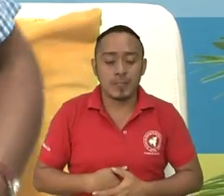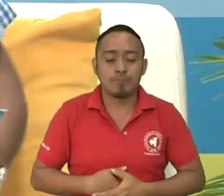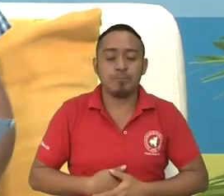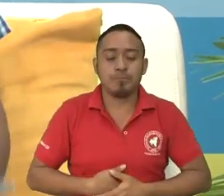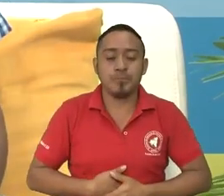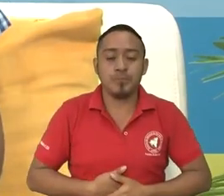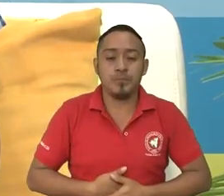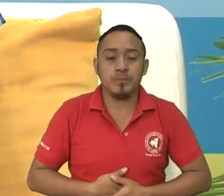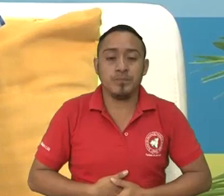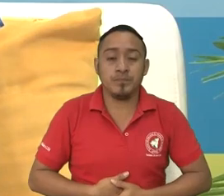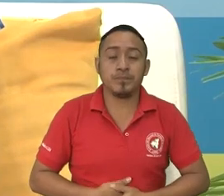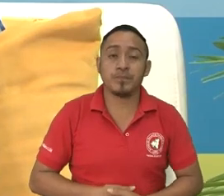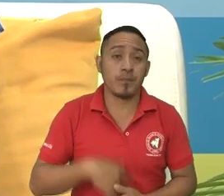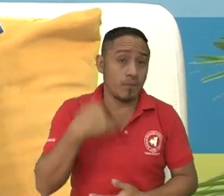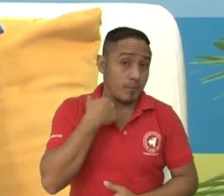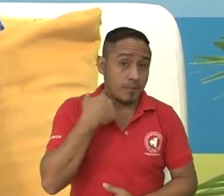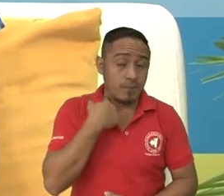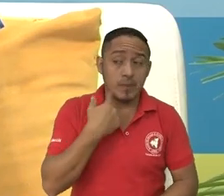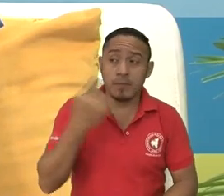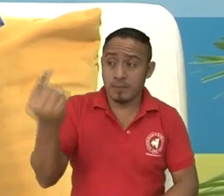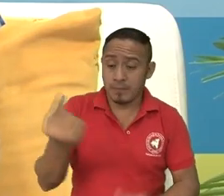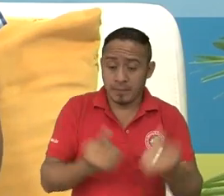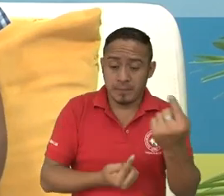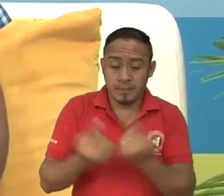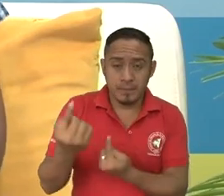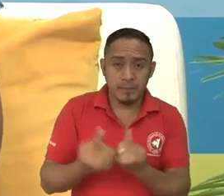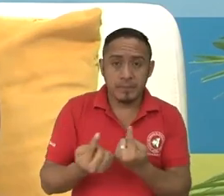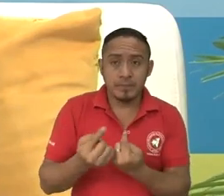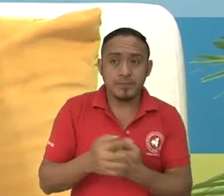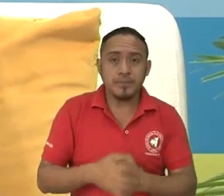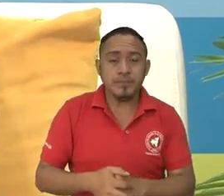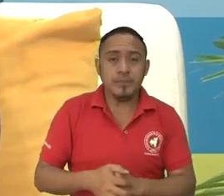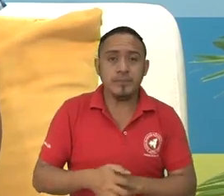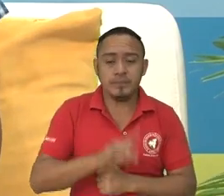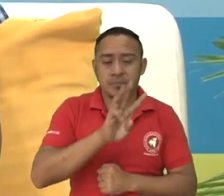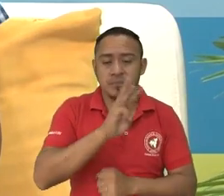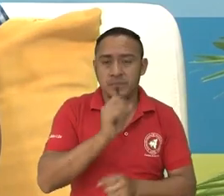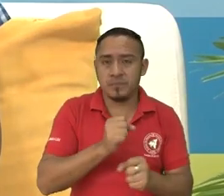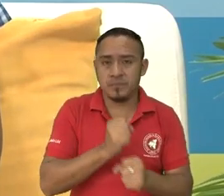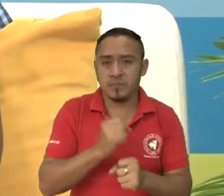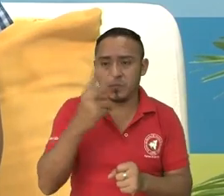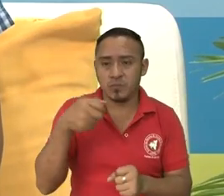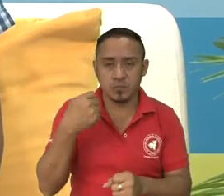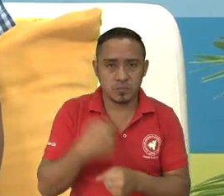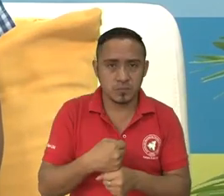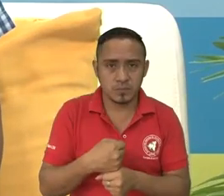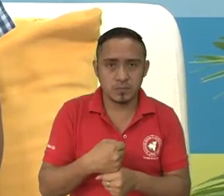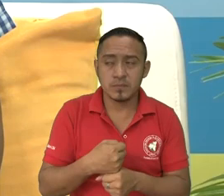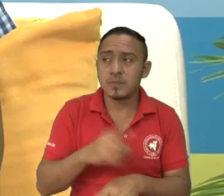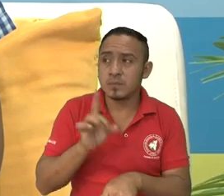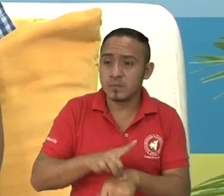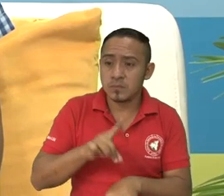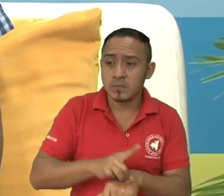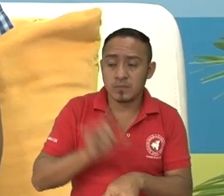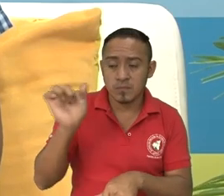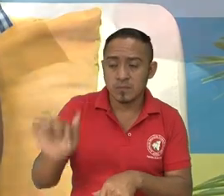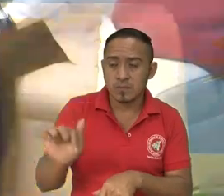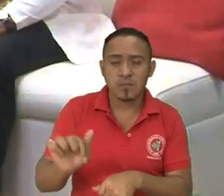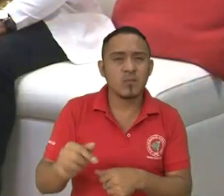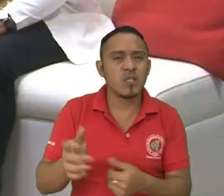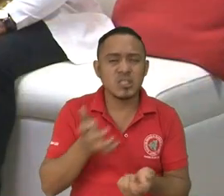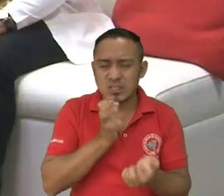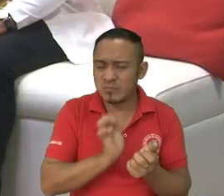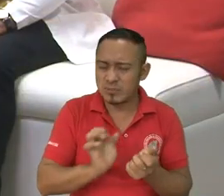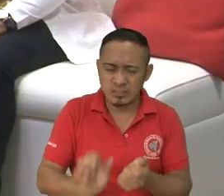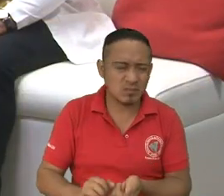como casi siempre llegan los niños, a veces de 3 años, de 2 años, doctora, mire, ya no aguanto este